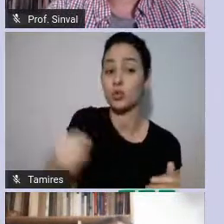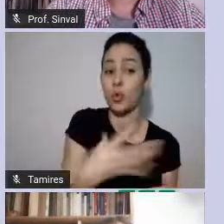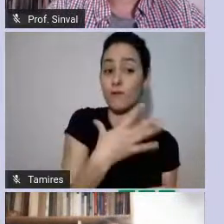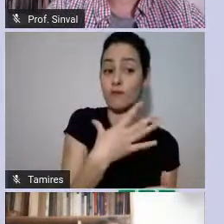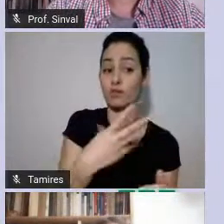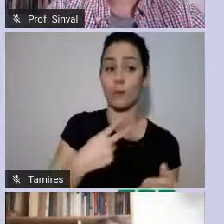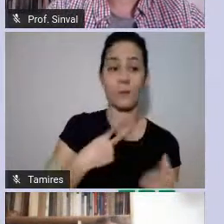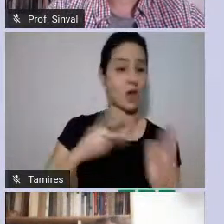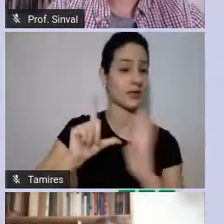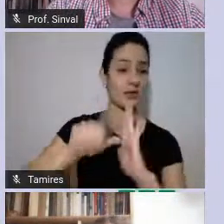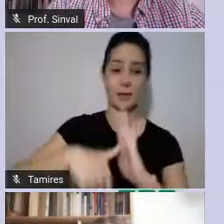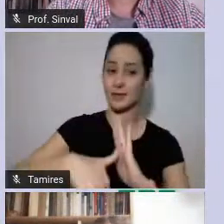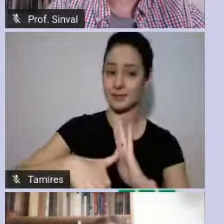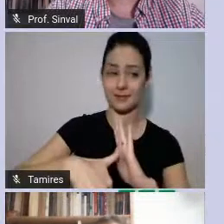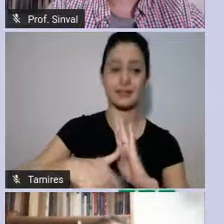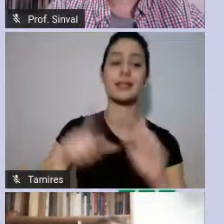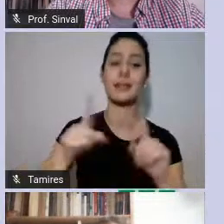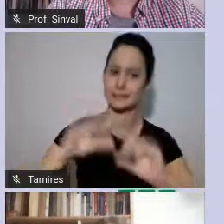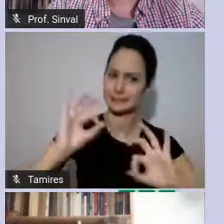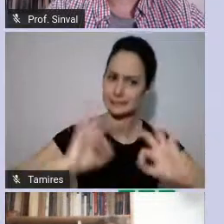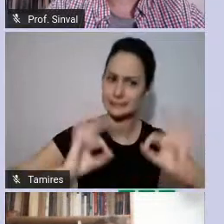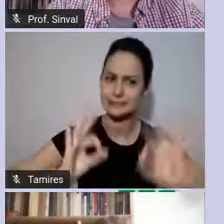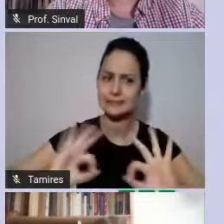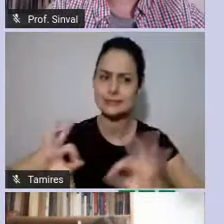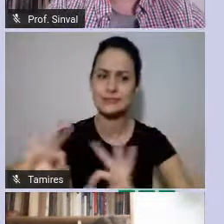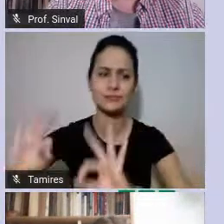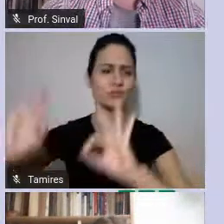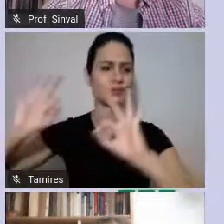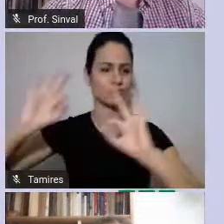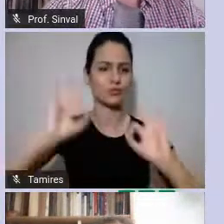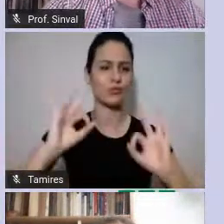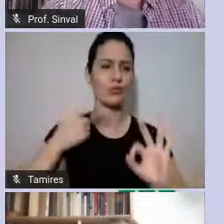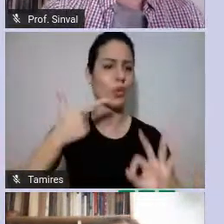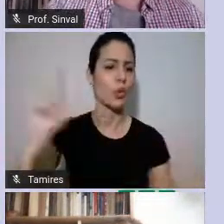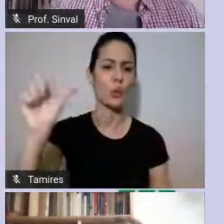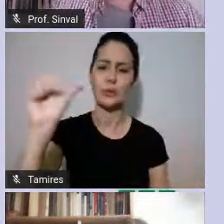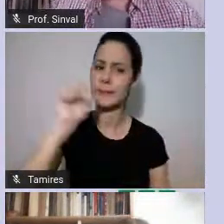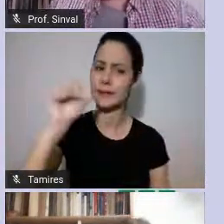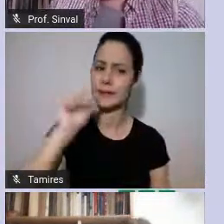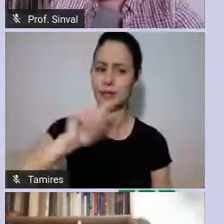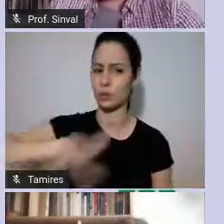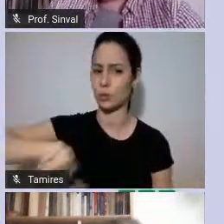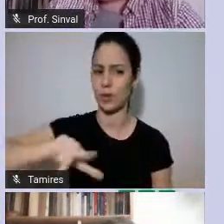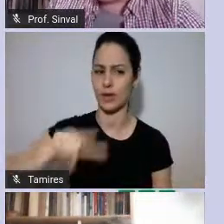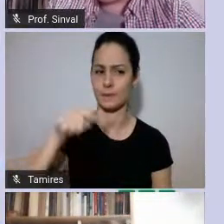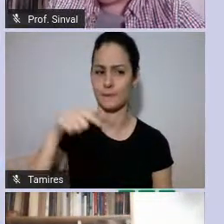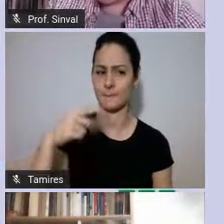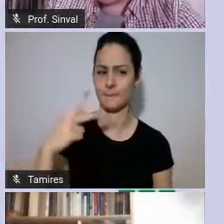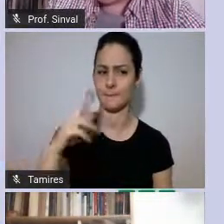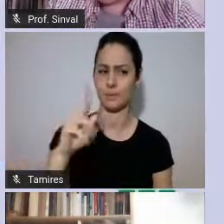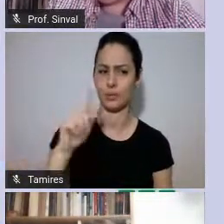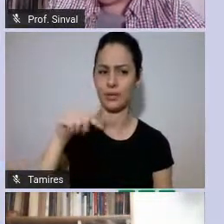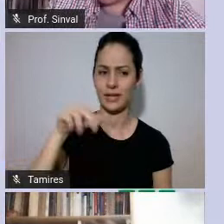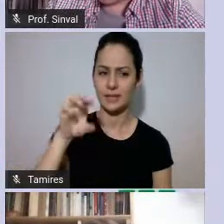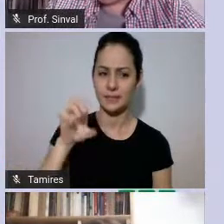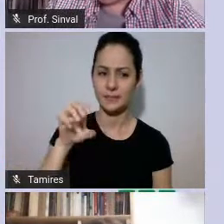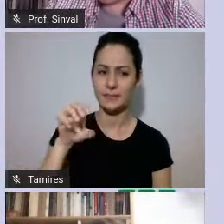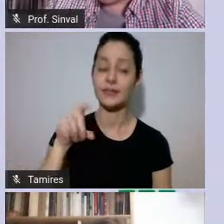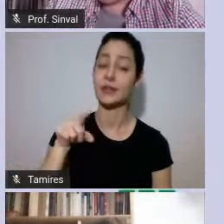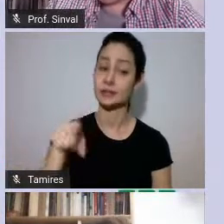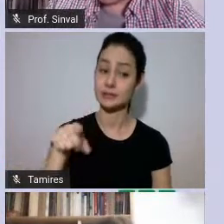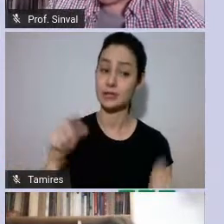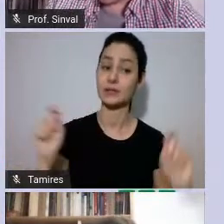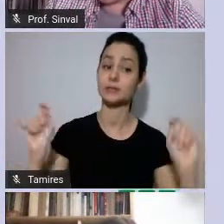además se prohíbe la elaboración de toda otra bebida que no sea pulque. Y esto es por la competencia que